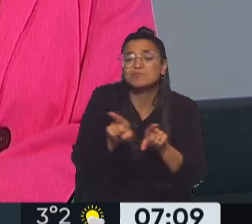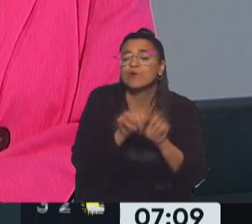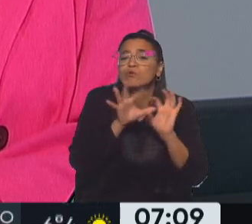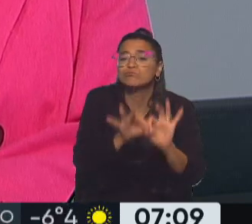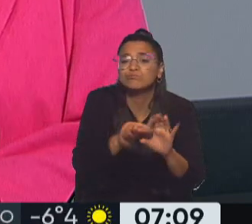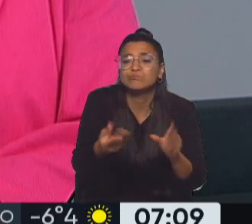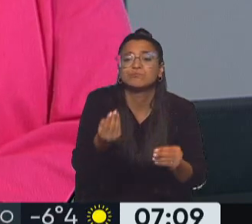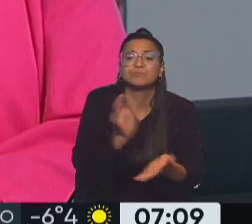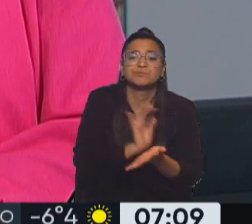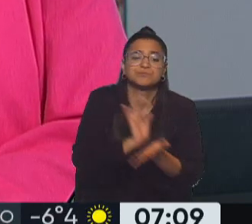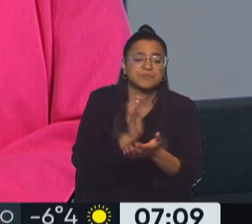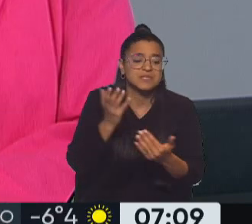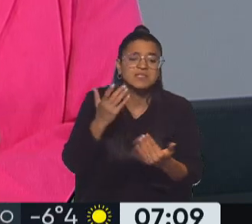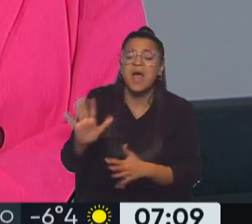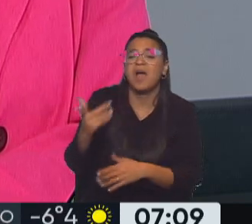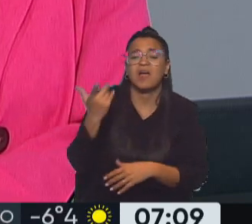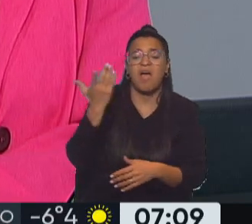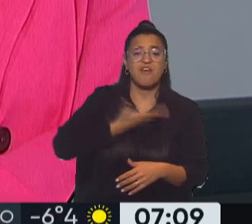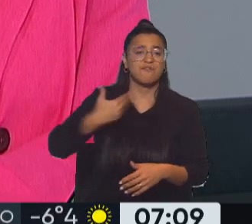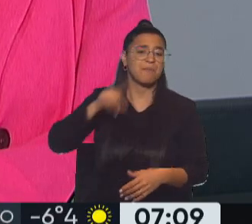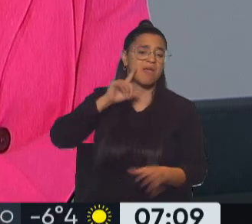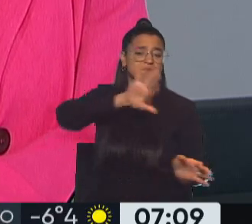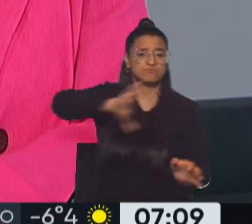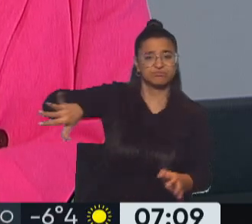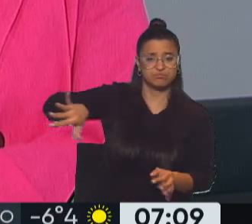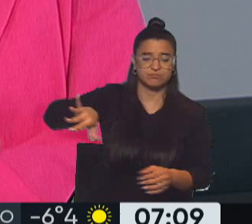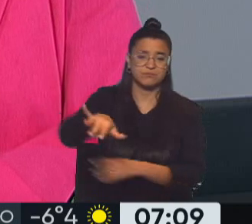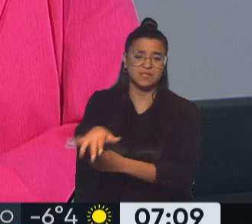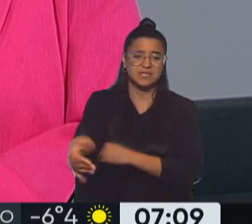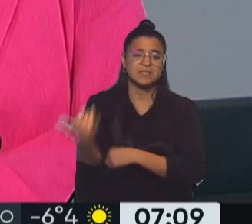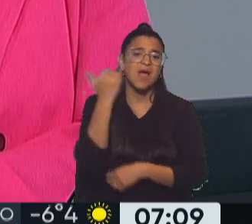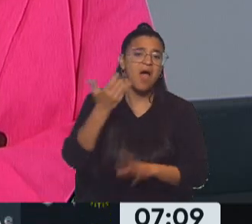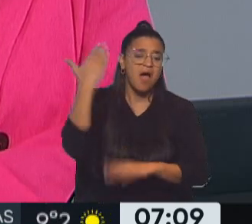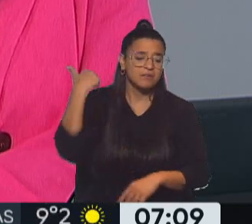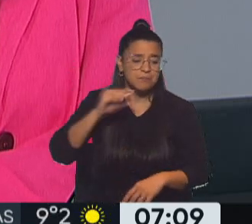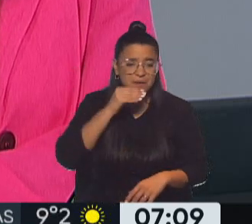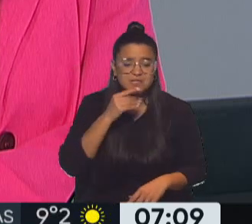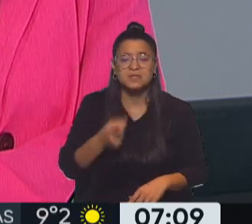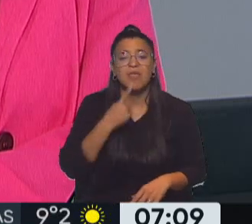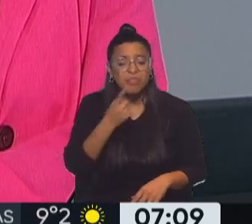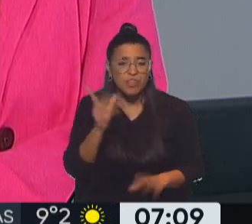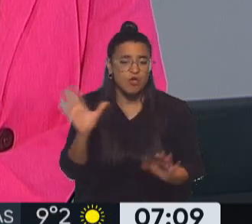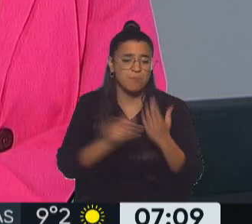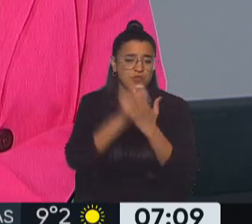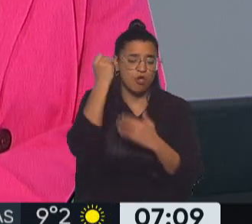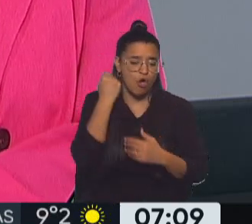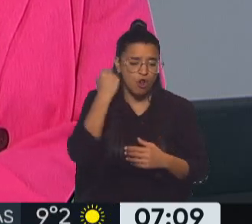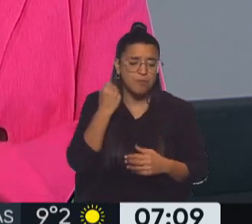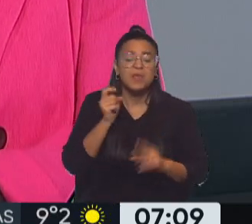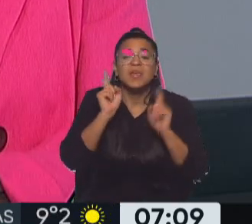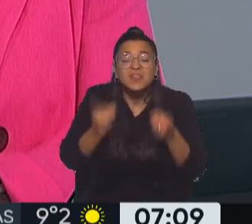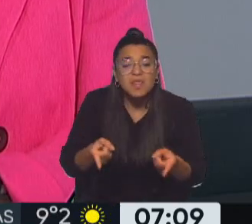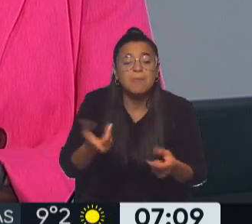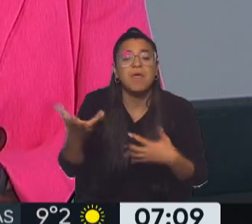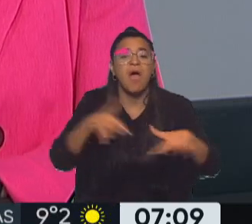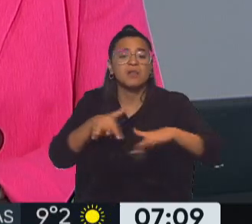a sacarse de encima al Fondo Monetario Internacional, ya lo ha dicho también Sergio Massa, el ministro de Economía, y también vinculado con